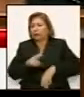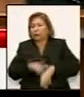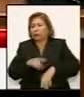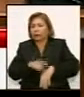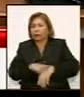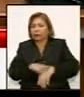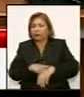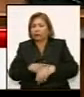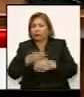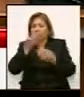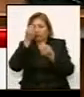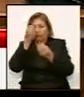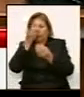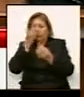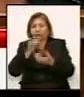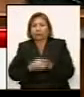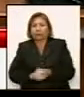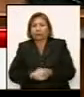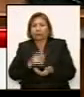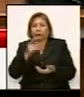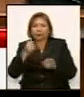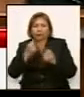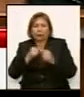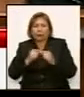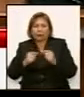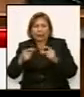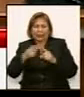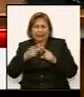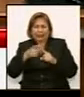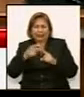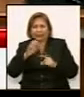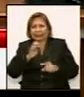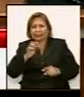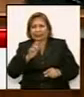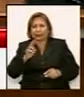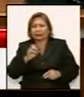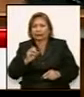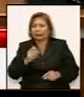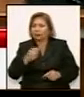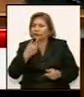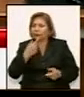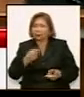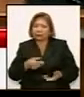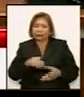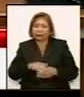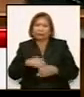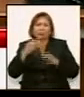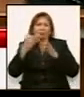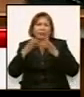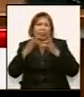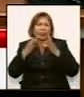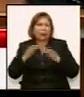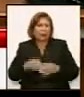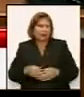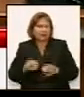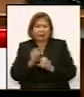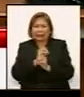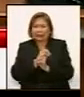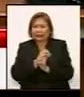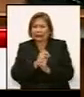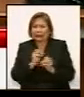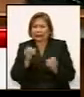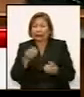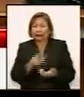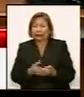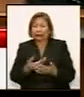de transmisión de un atentado terrorista en facebook sin que este contenido